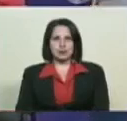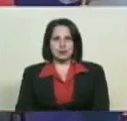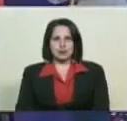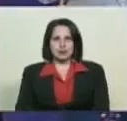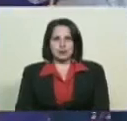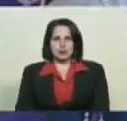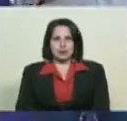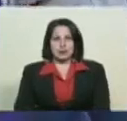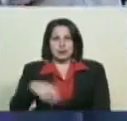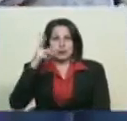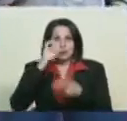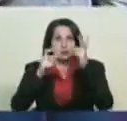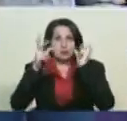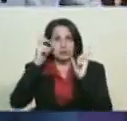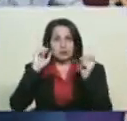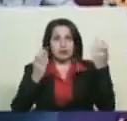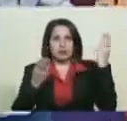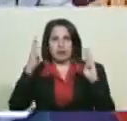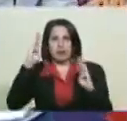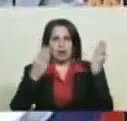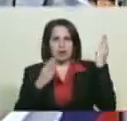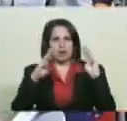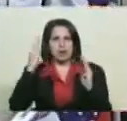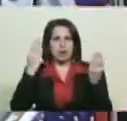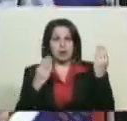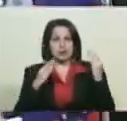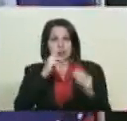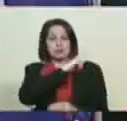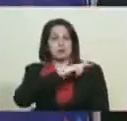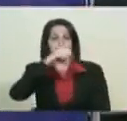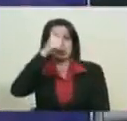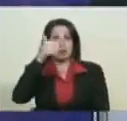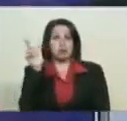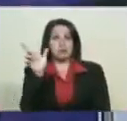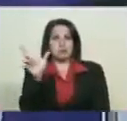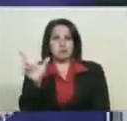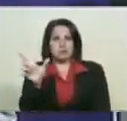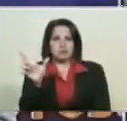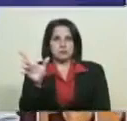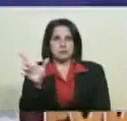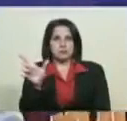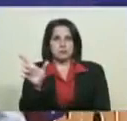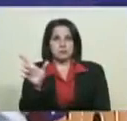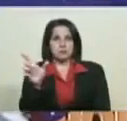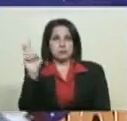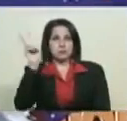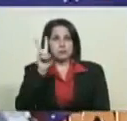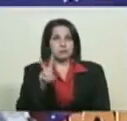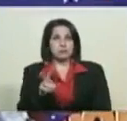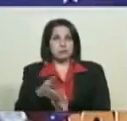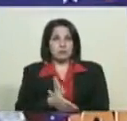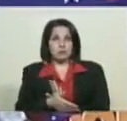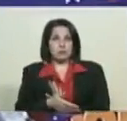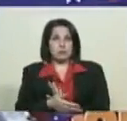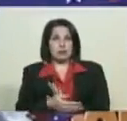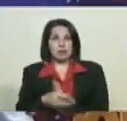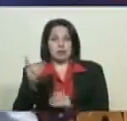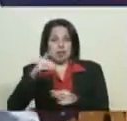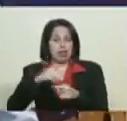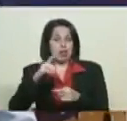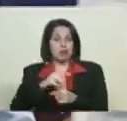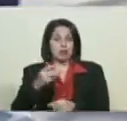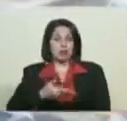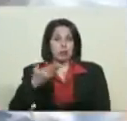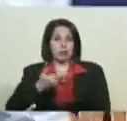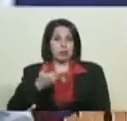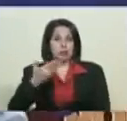Bien, escuchaban entonces este balance que ofrecía la Dirección Nacional del Partido Socialista Unido de Venezuela. Han ofrecido un dato